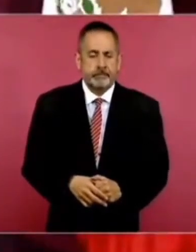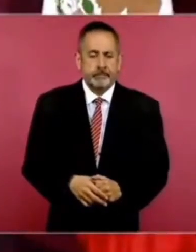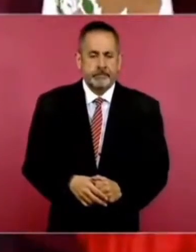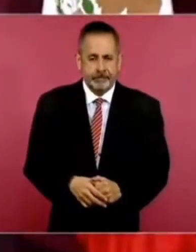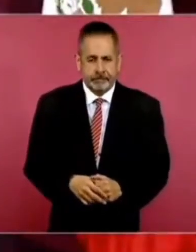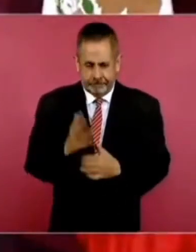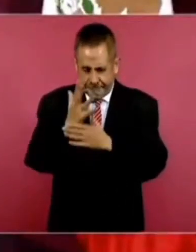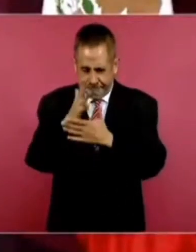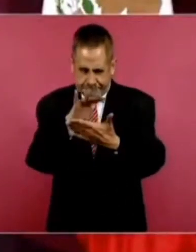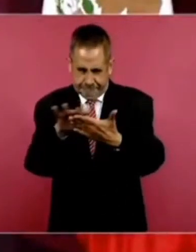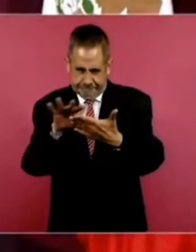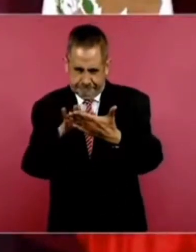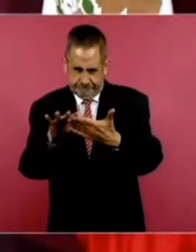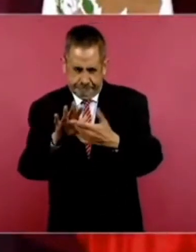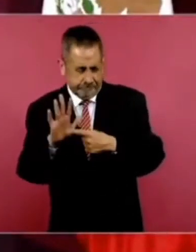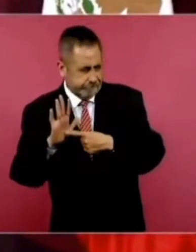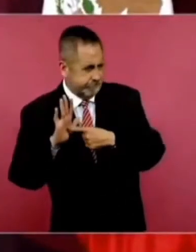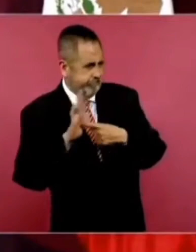textual.